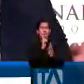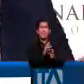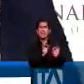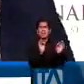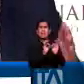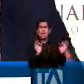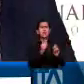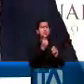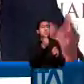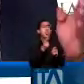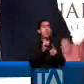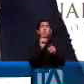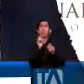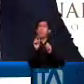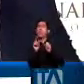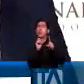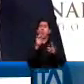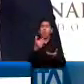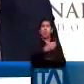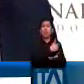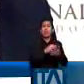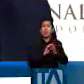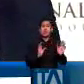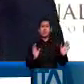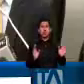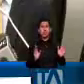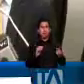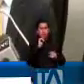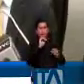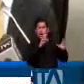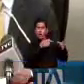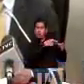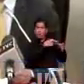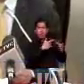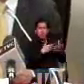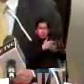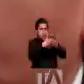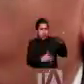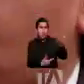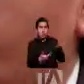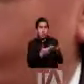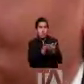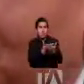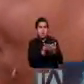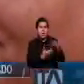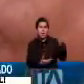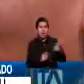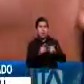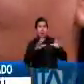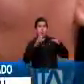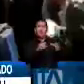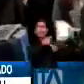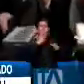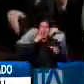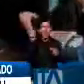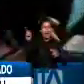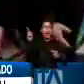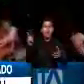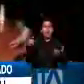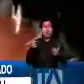postura de cada uno de los integrantes de la Comisión de Fiscalización y Control Político. Así, todos cuestionaron que la Comisión de Fiscalización, liderada por